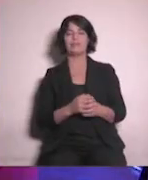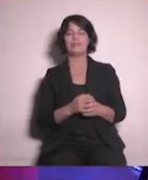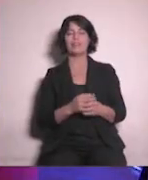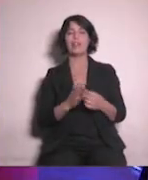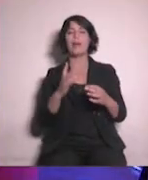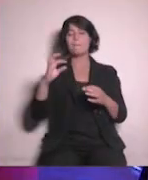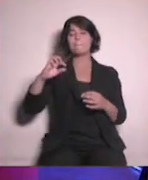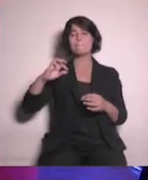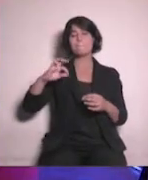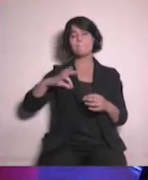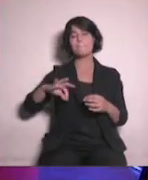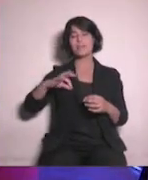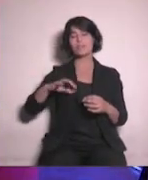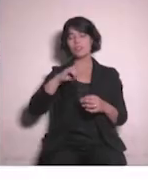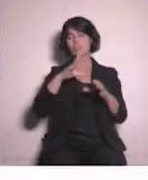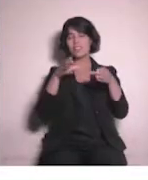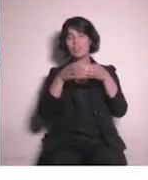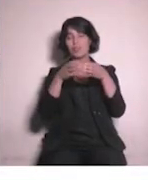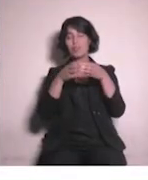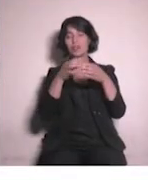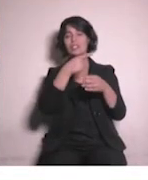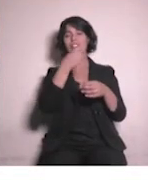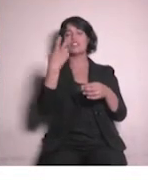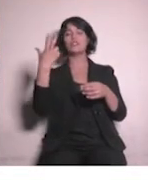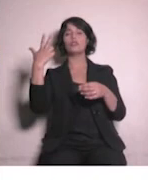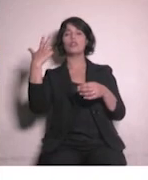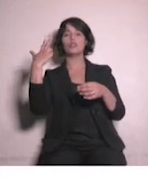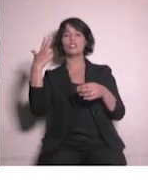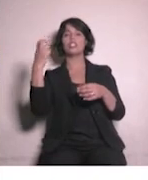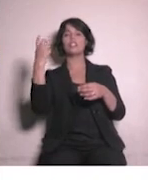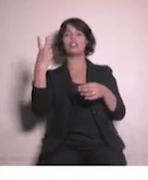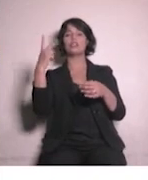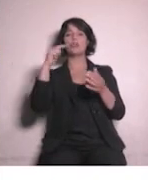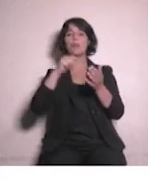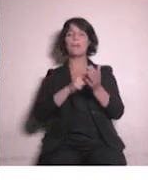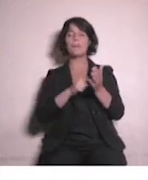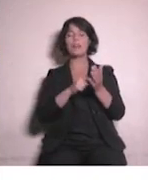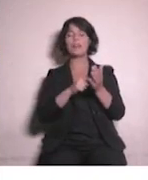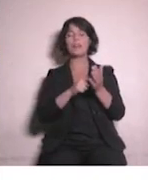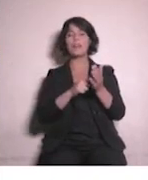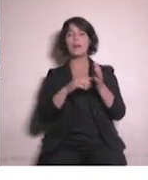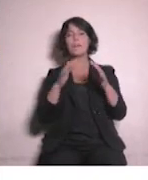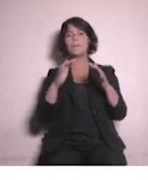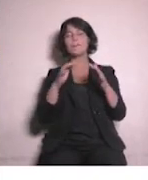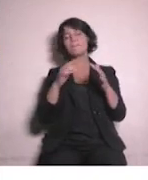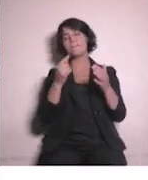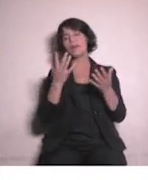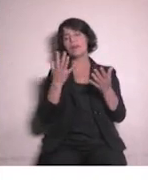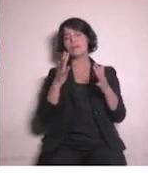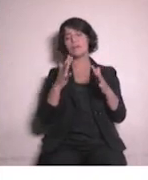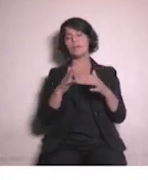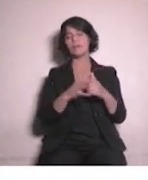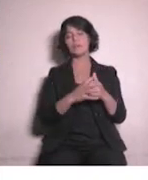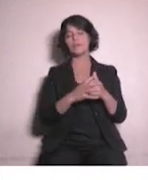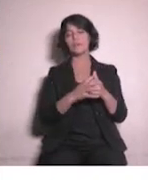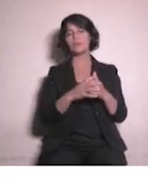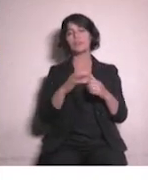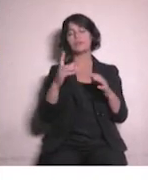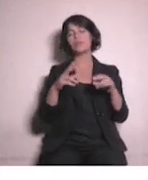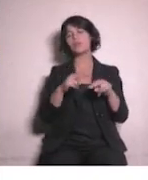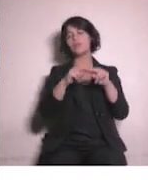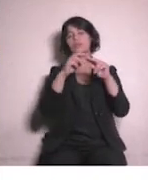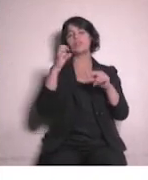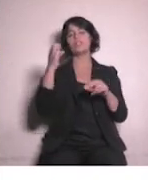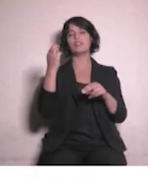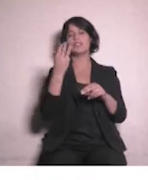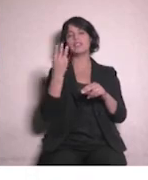Las pensiones en este grupo es de 182 mil pesos en promedio. Lograron un saldo de 33 millones durante